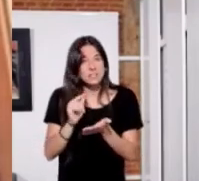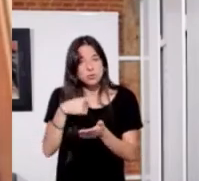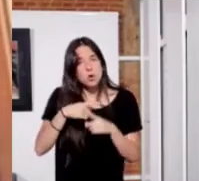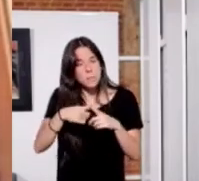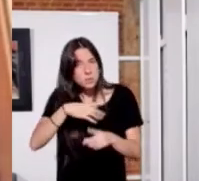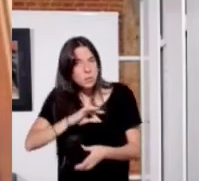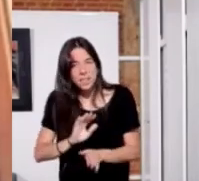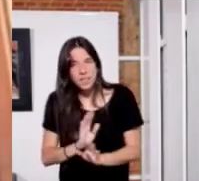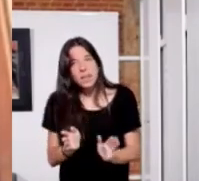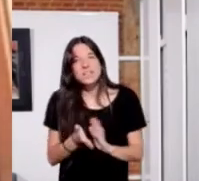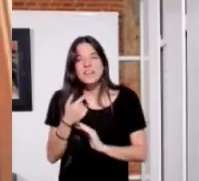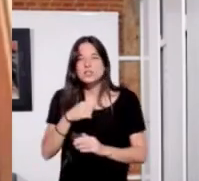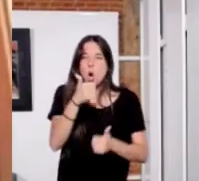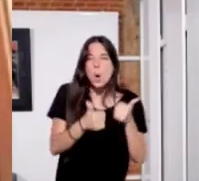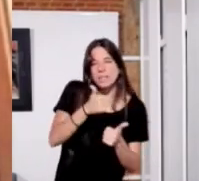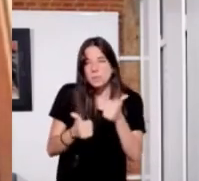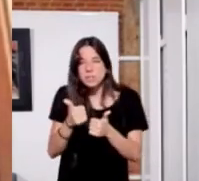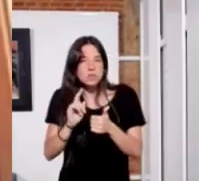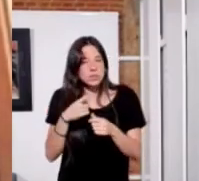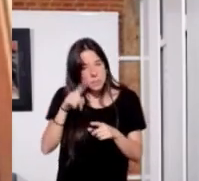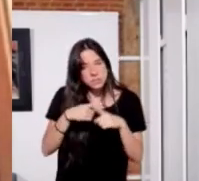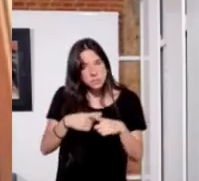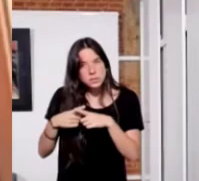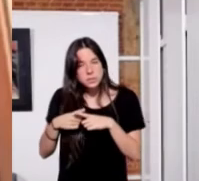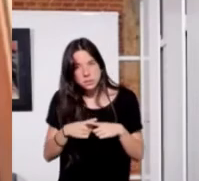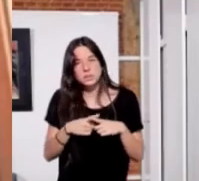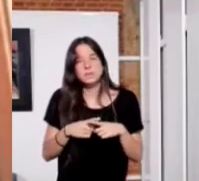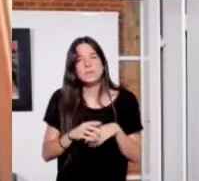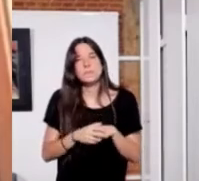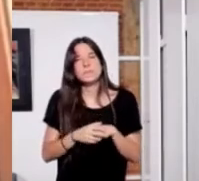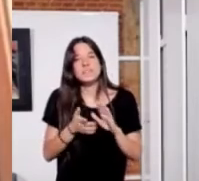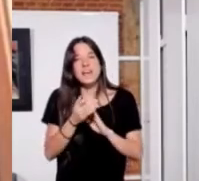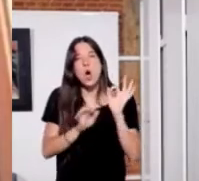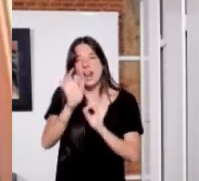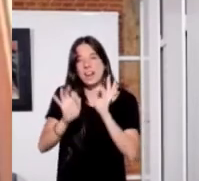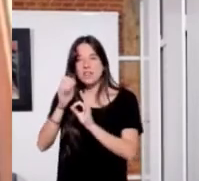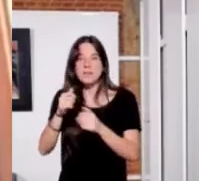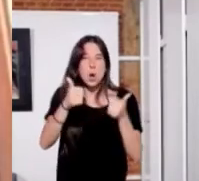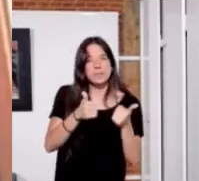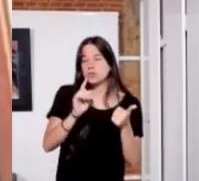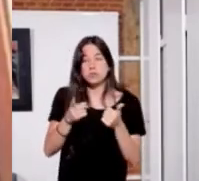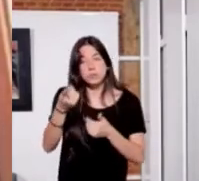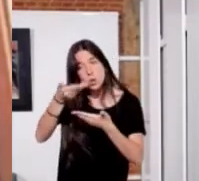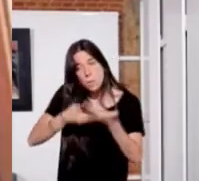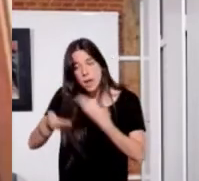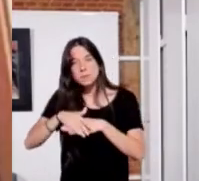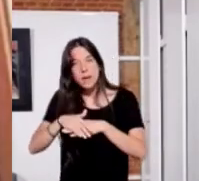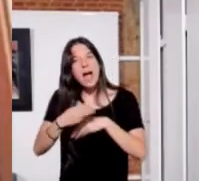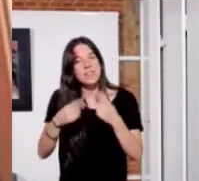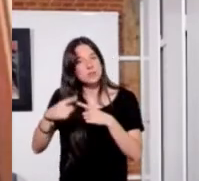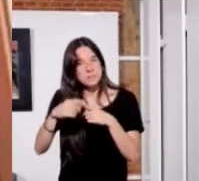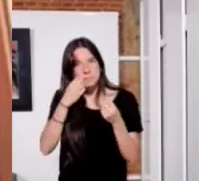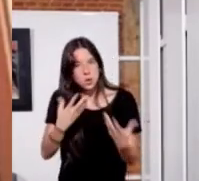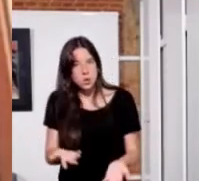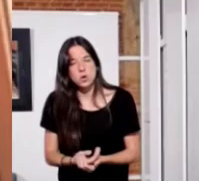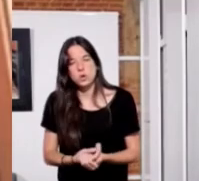no solamente competimos entre nosotros por las subvenciones, sino cooperamos por hacer mejor aquello por lo cual